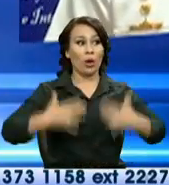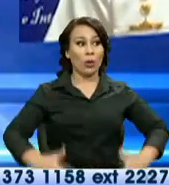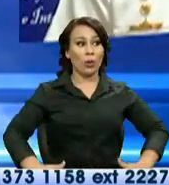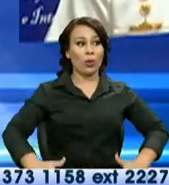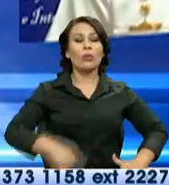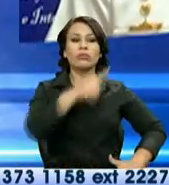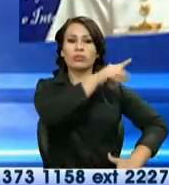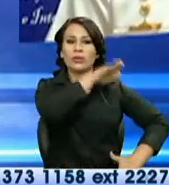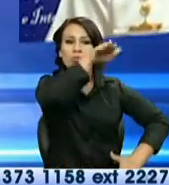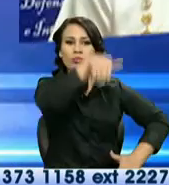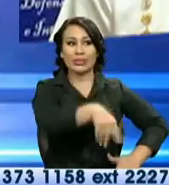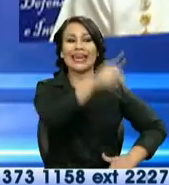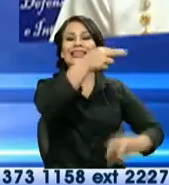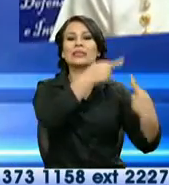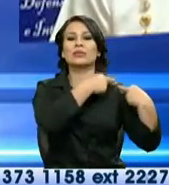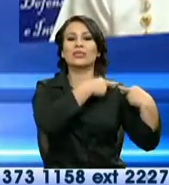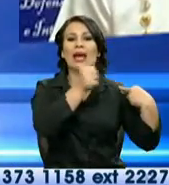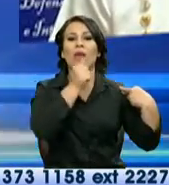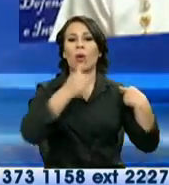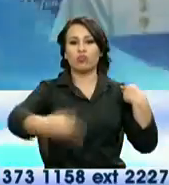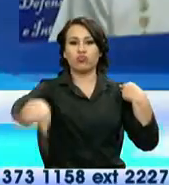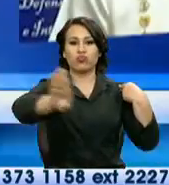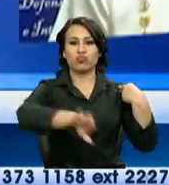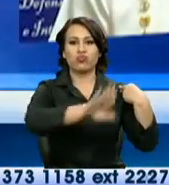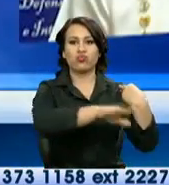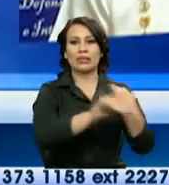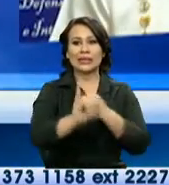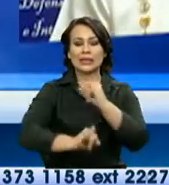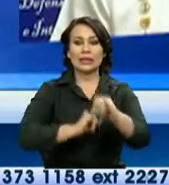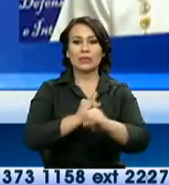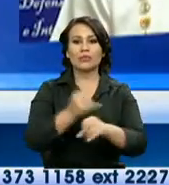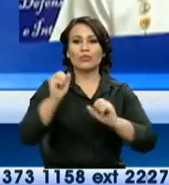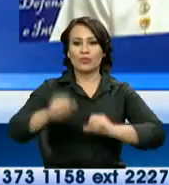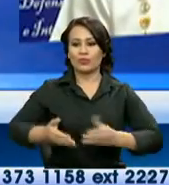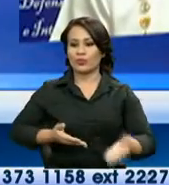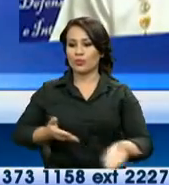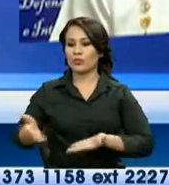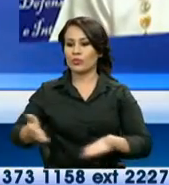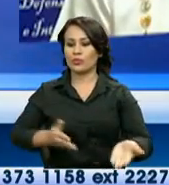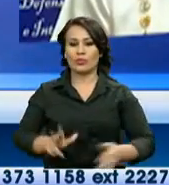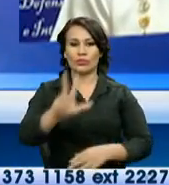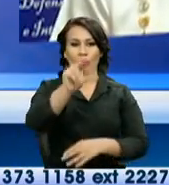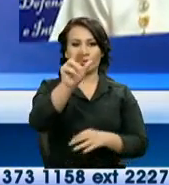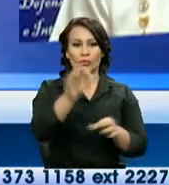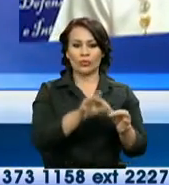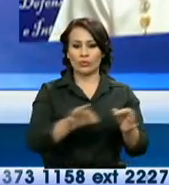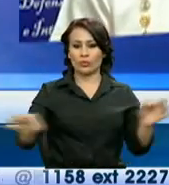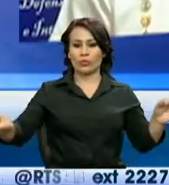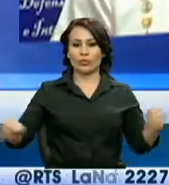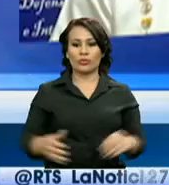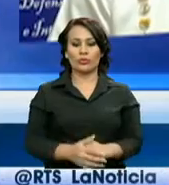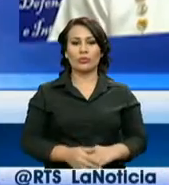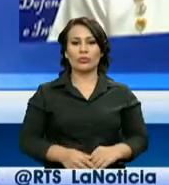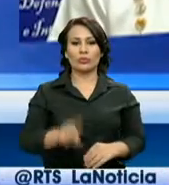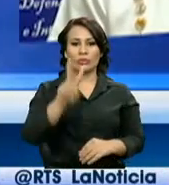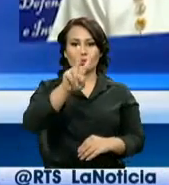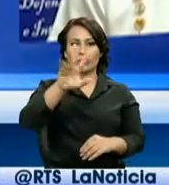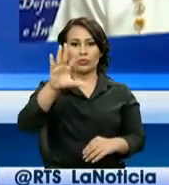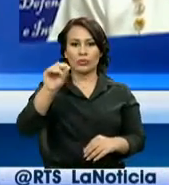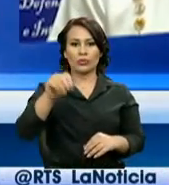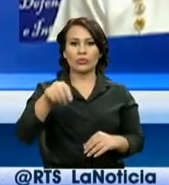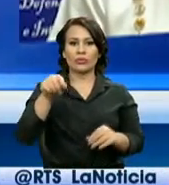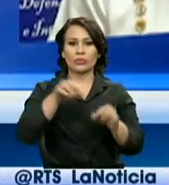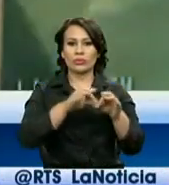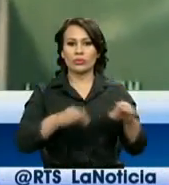parecido a un semisumergible en aguas internacionales a 300 millas de continente, 250 millas aproximadas